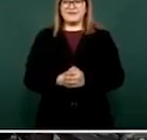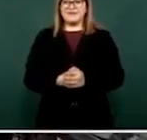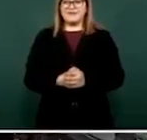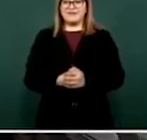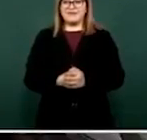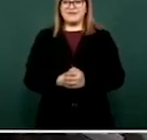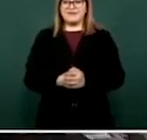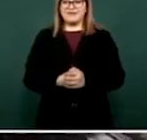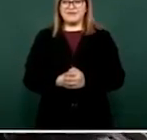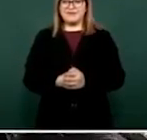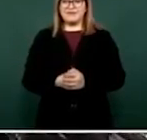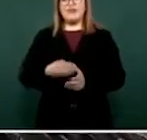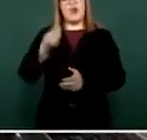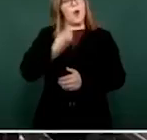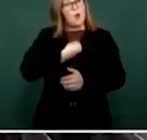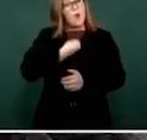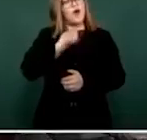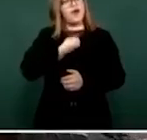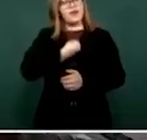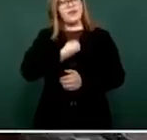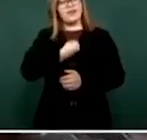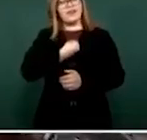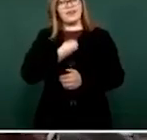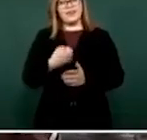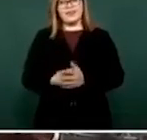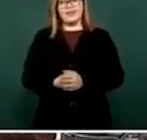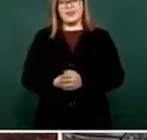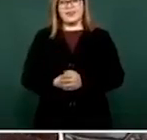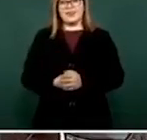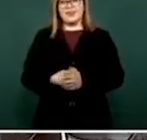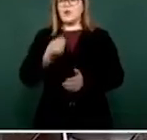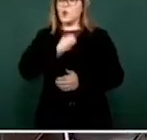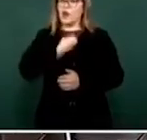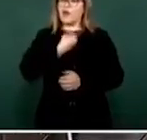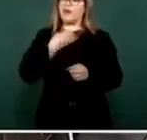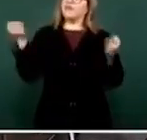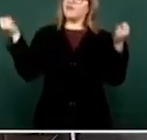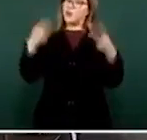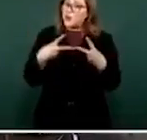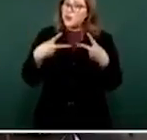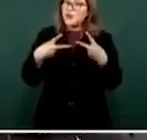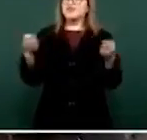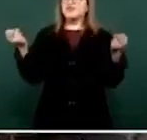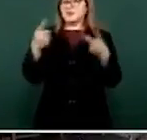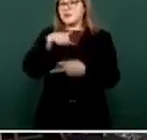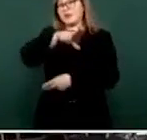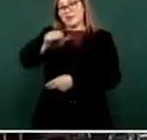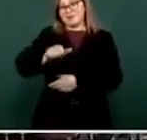Aguantamos. Nos vemos al rato.